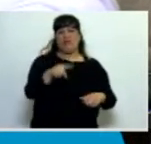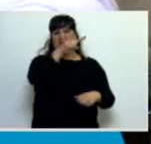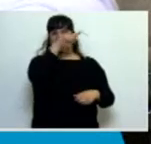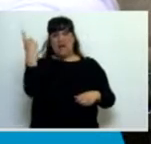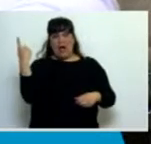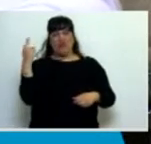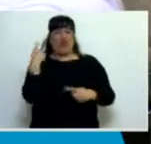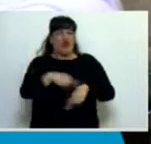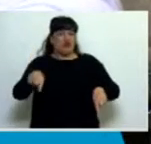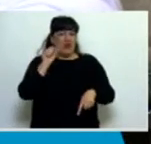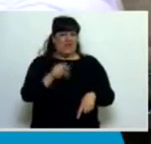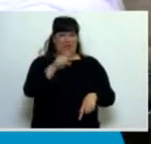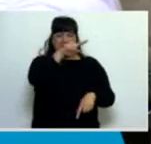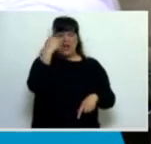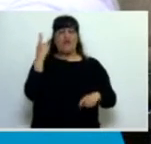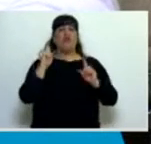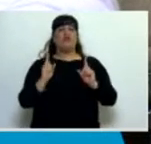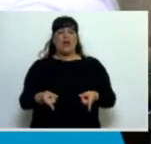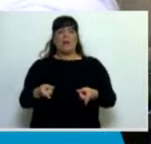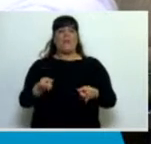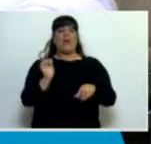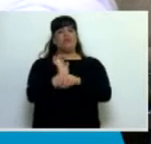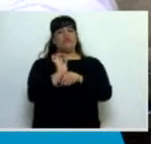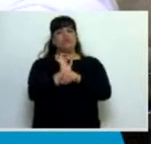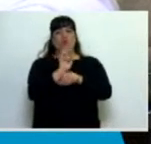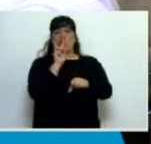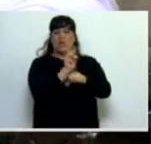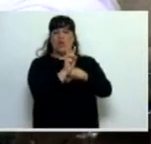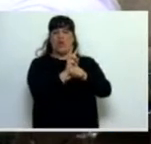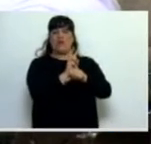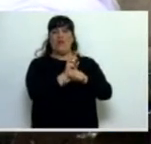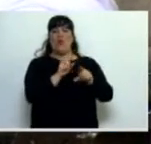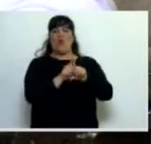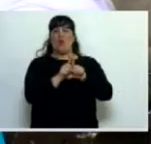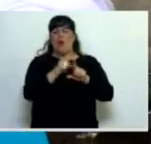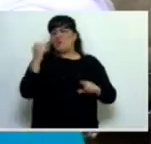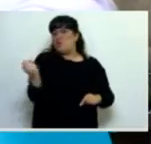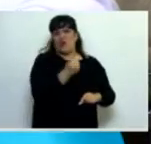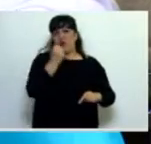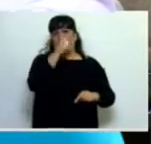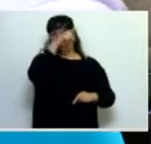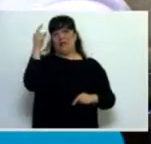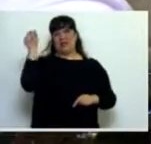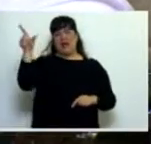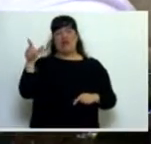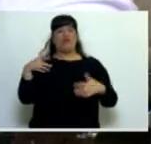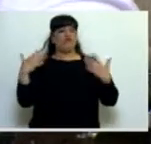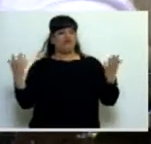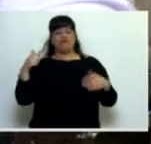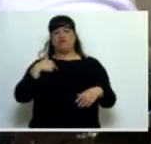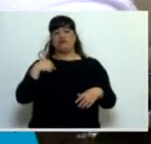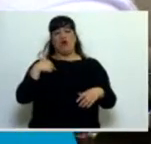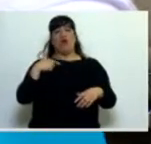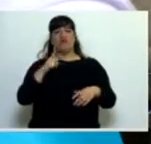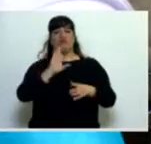también es una reserva absolutamente importante. Así que voy